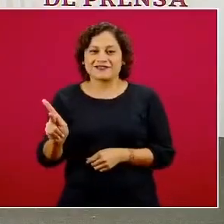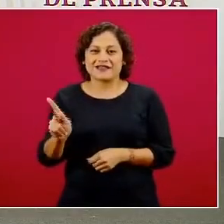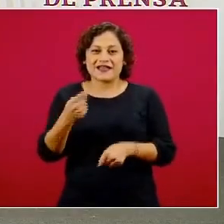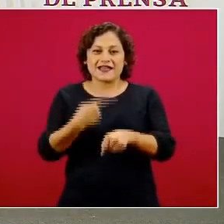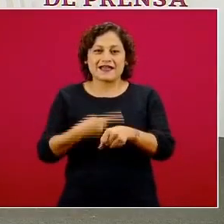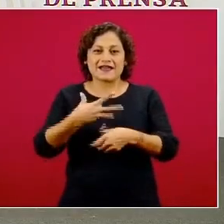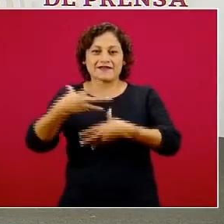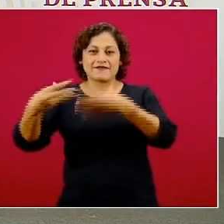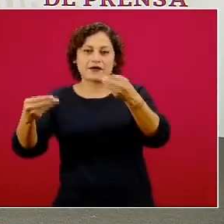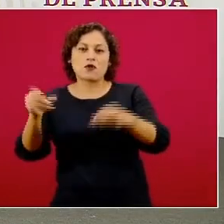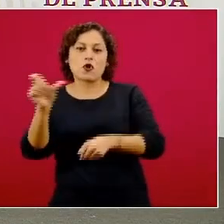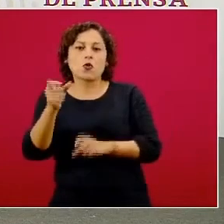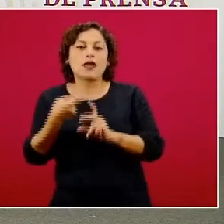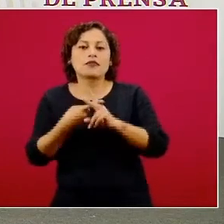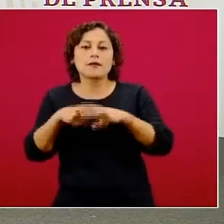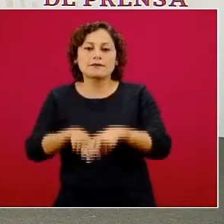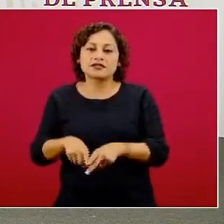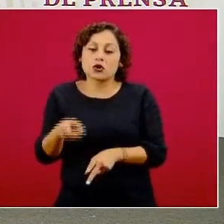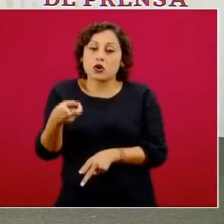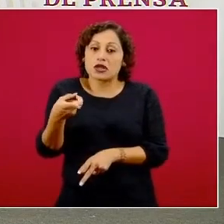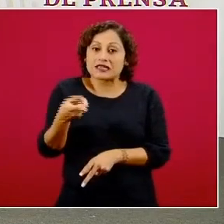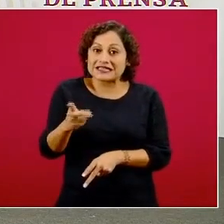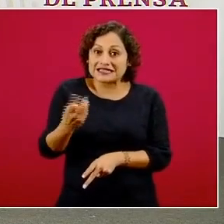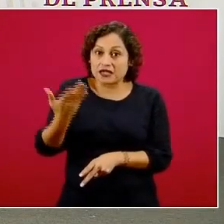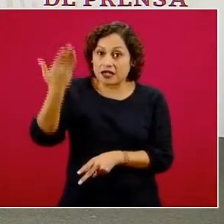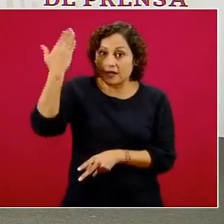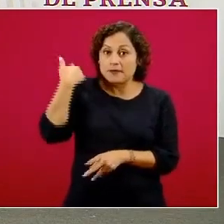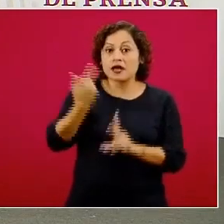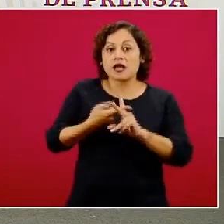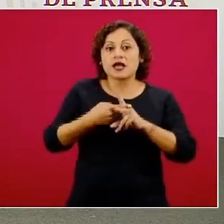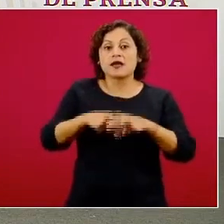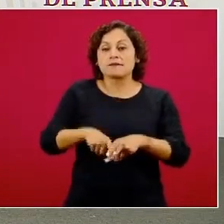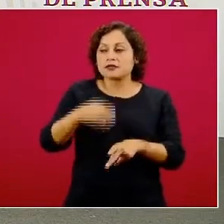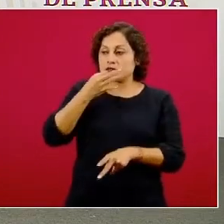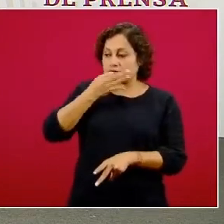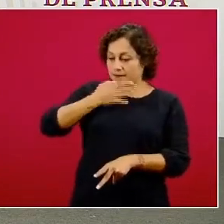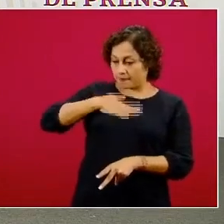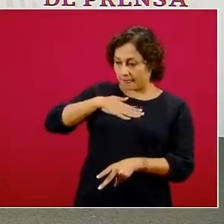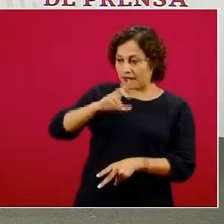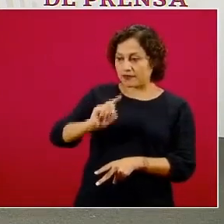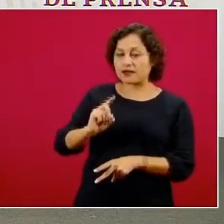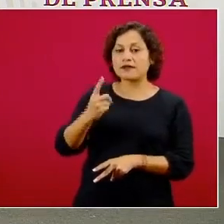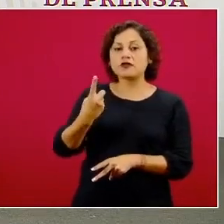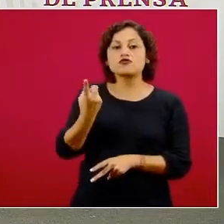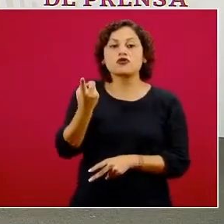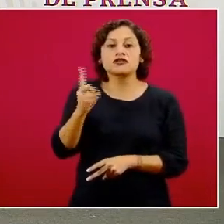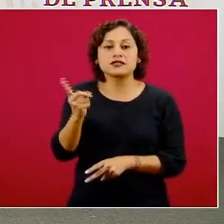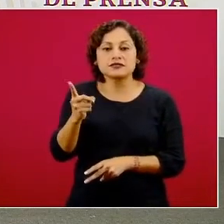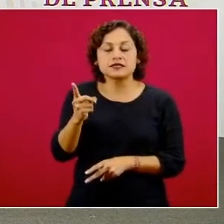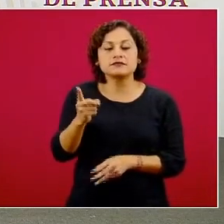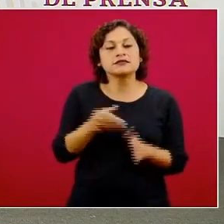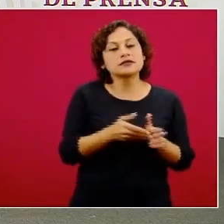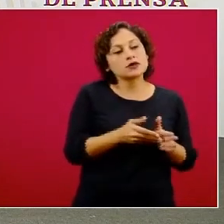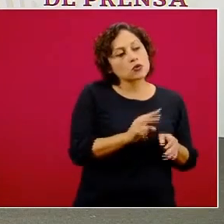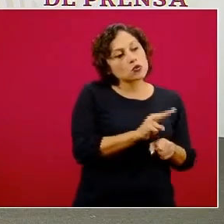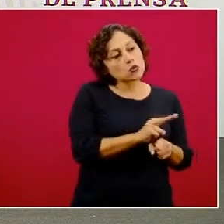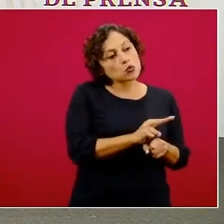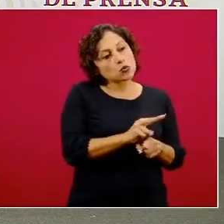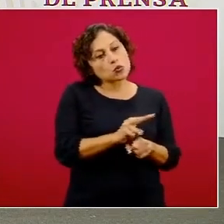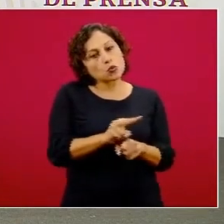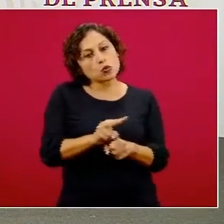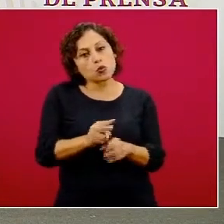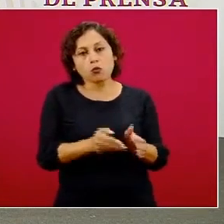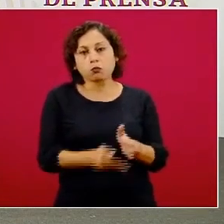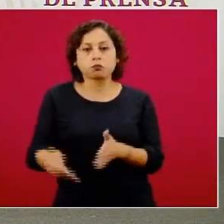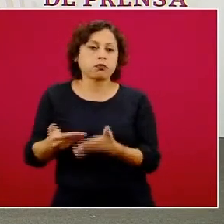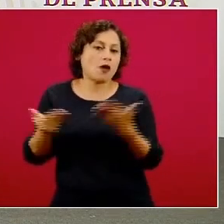monitoreando y nos avisaron el 31 de diciembre, y así hasta ahorita que